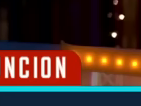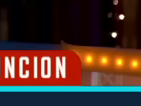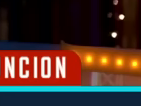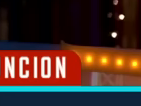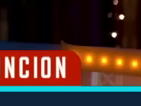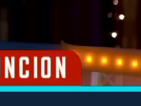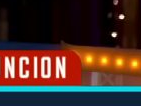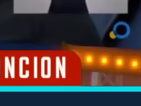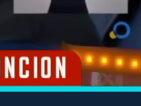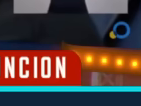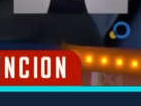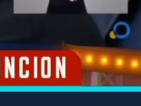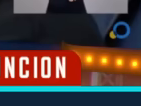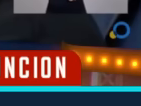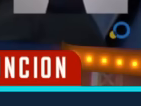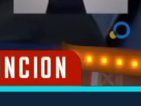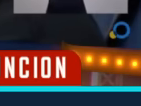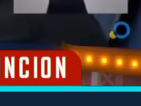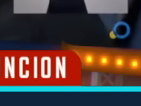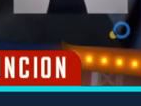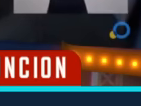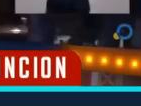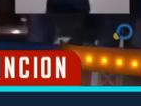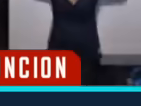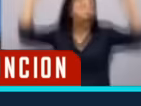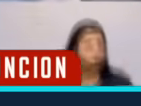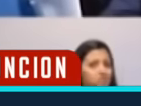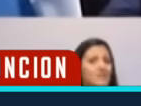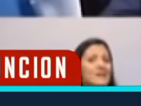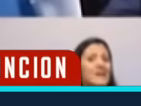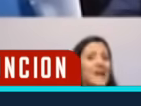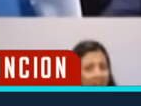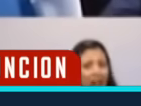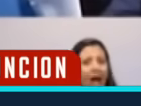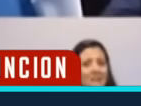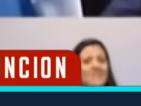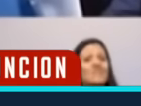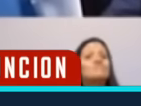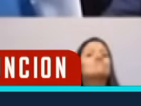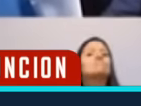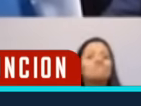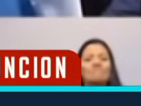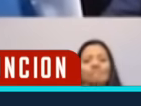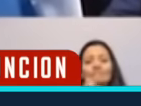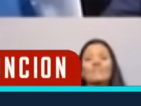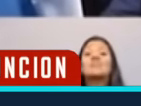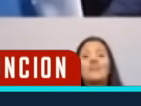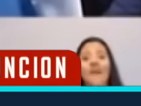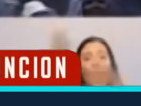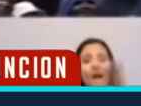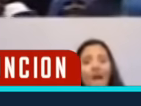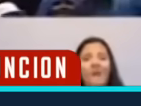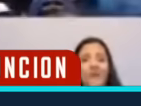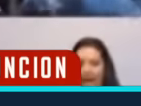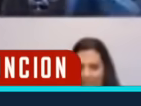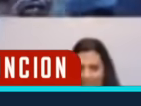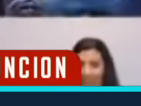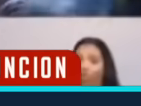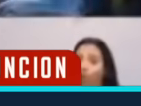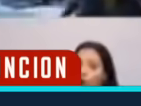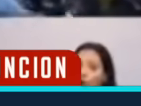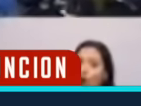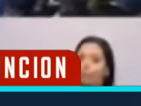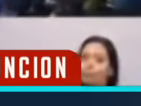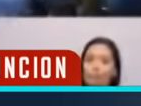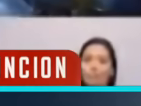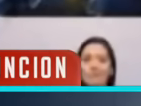No entiendo qué está pasando. Te prometo invadirte la conciencia. Y la TV pública, sí, solo va a pasar los Simpsons, las temporadas viejas, o